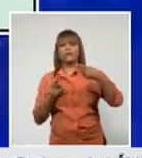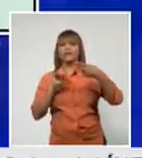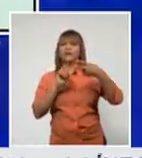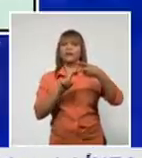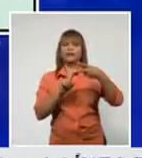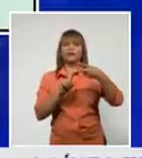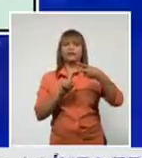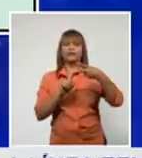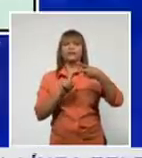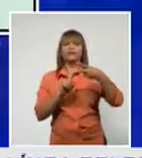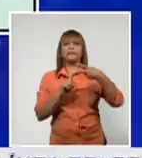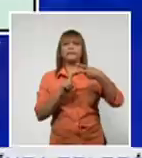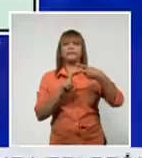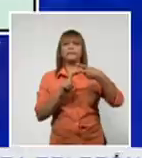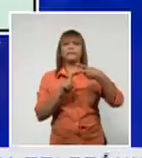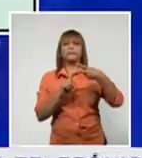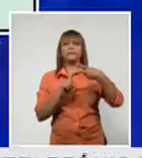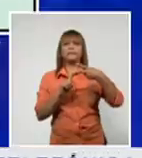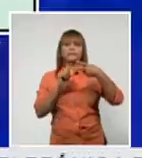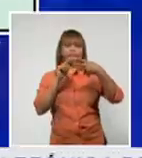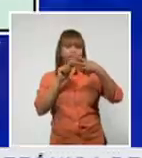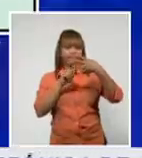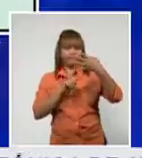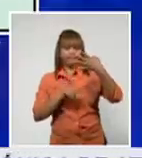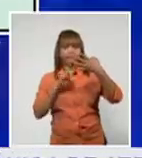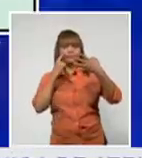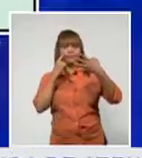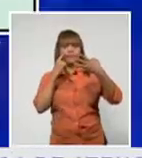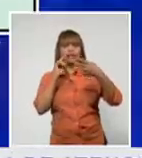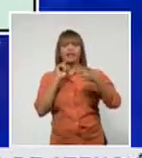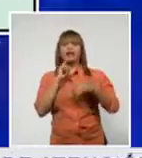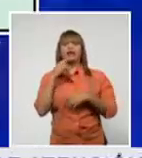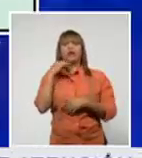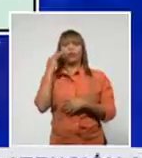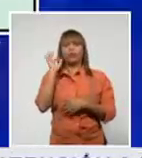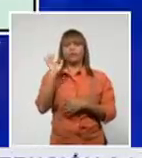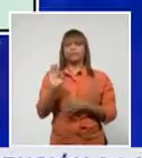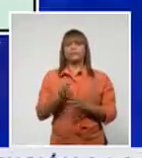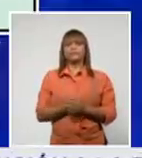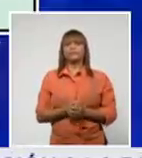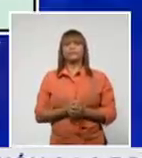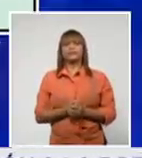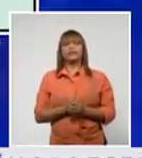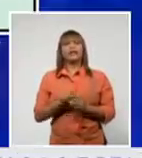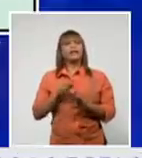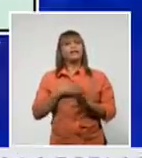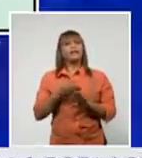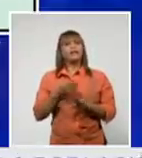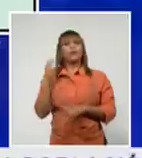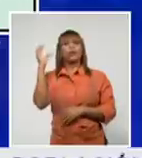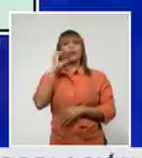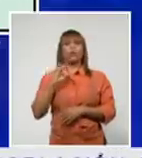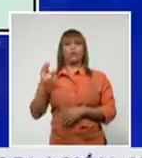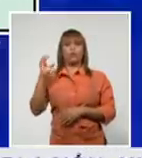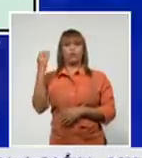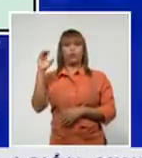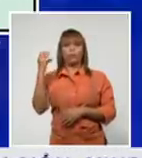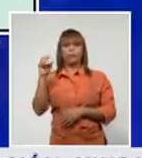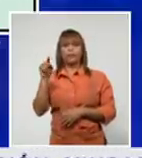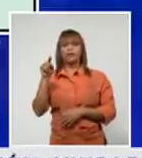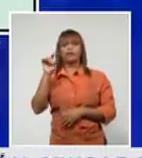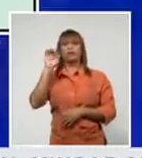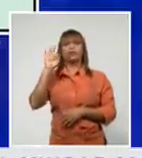el caso de, son los que aparecen con ese colorido. Después, Colombia, con